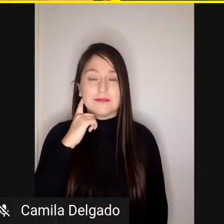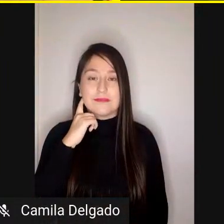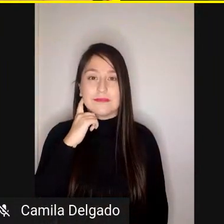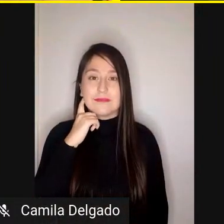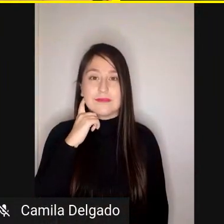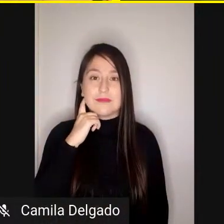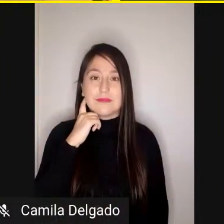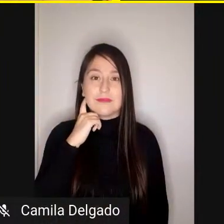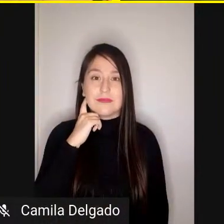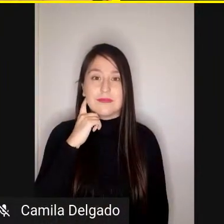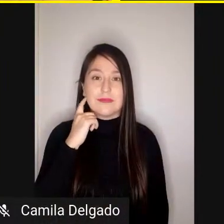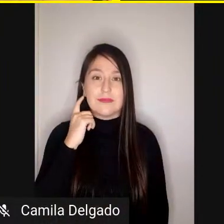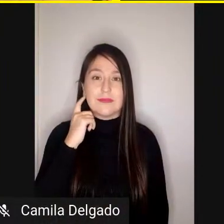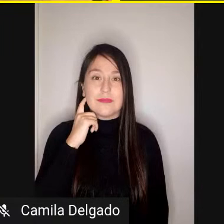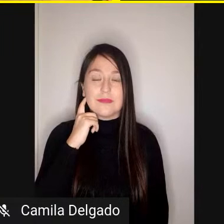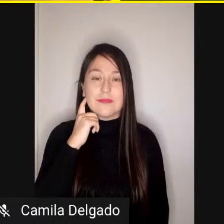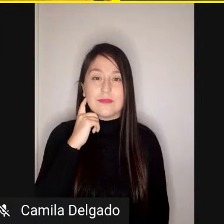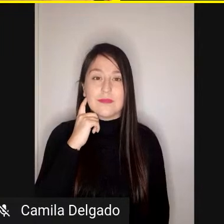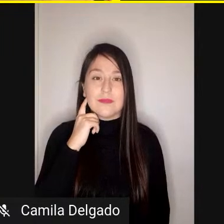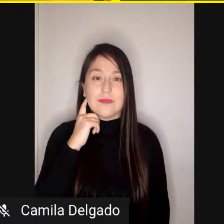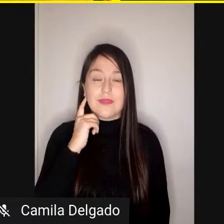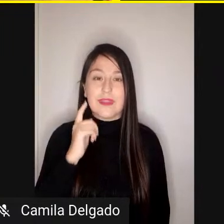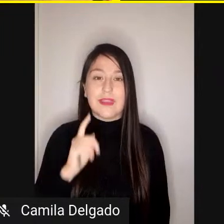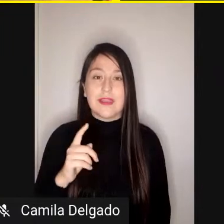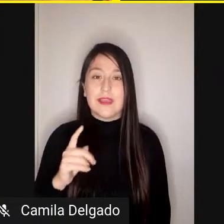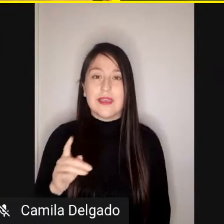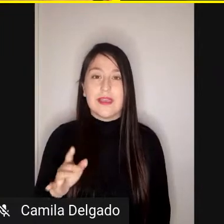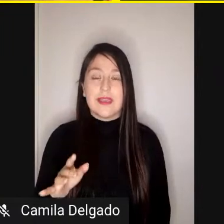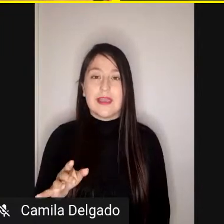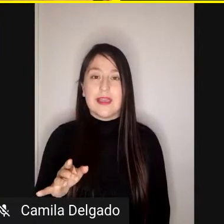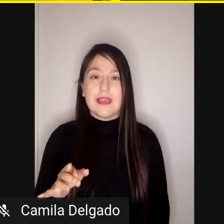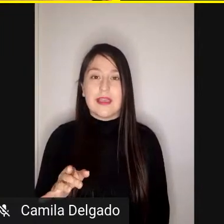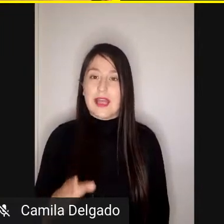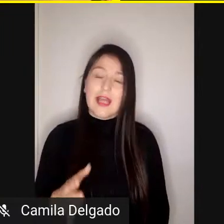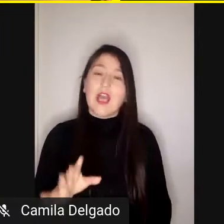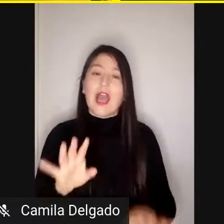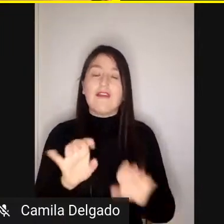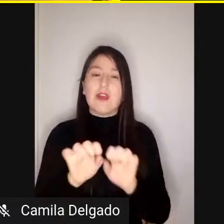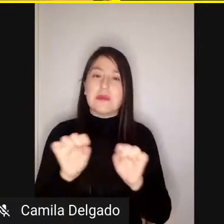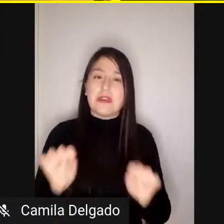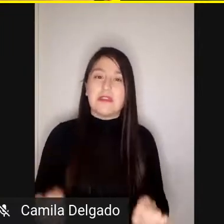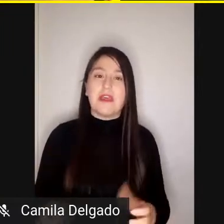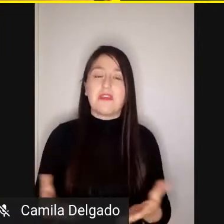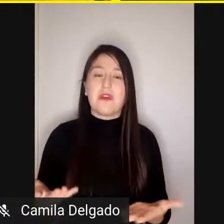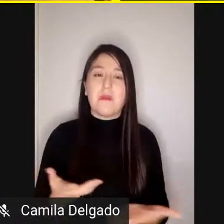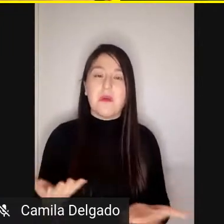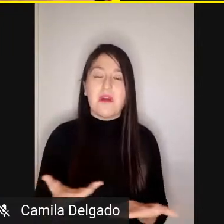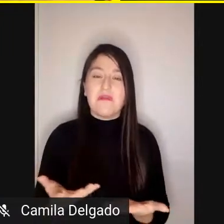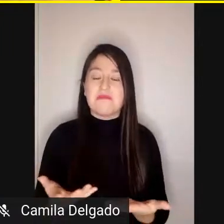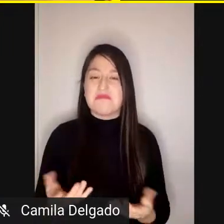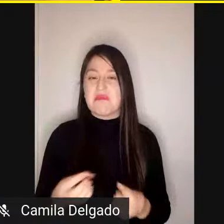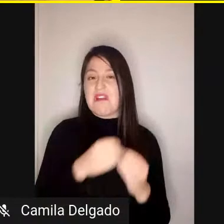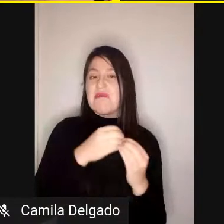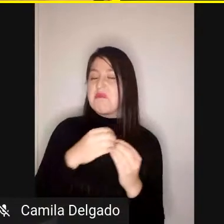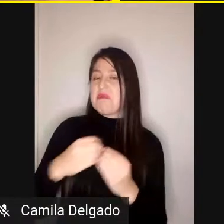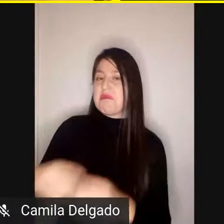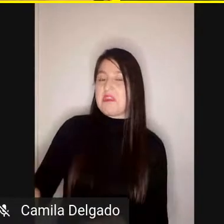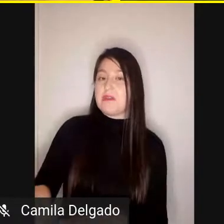estar ahí como alienado, estar como permanentemente haciéndose el de las chakras, ¿no? Y de